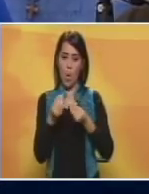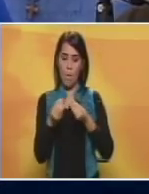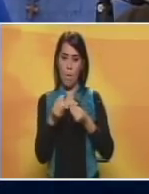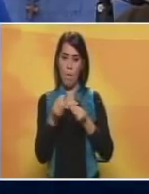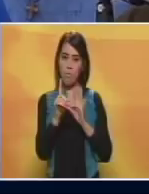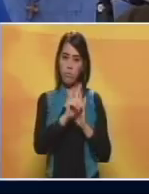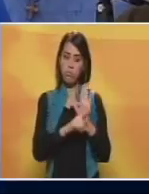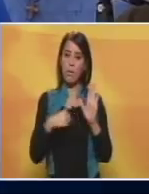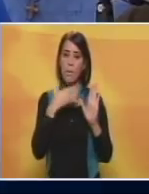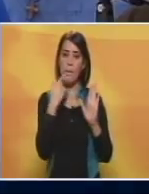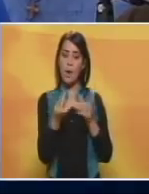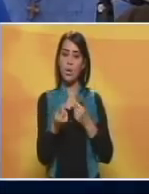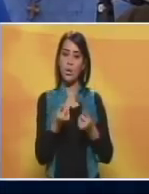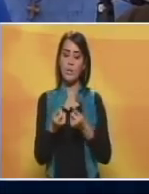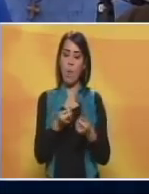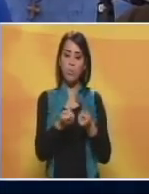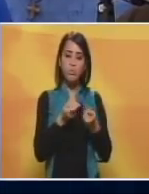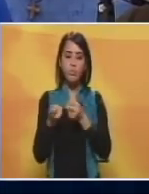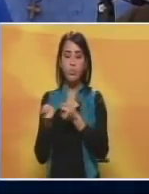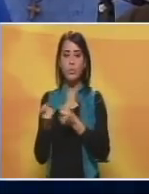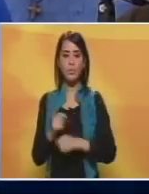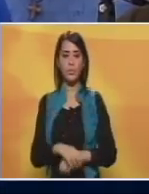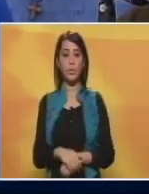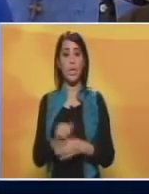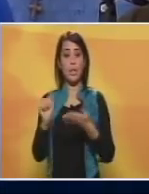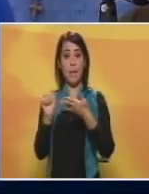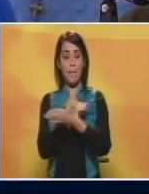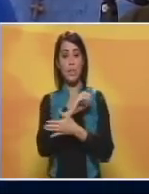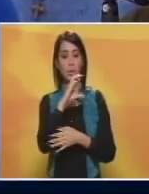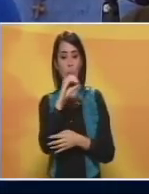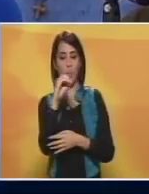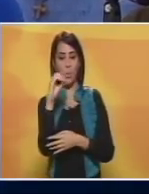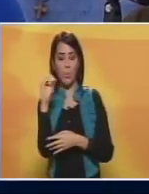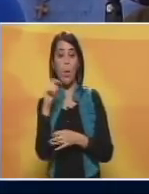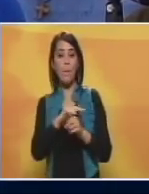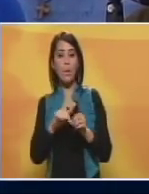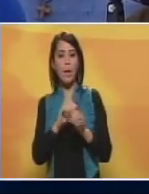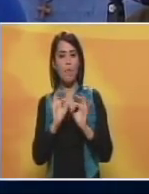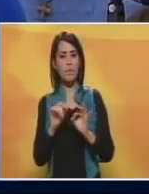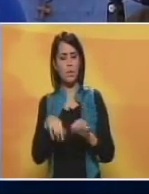establecer los mecanismos de control. Respecto a la eliminación de 5 ceros a la moneda, Medina